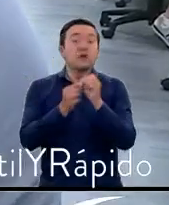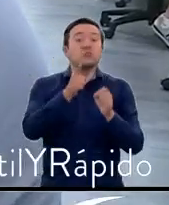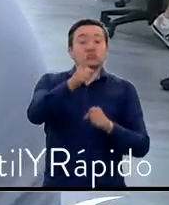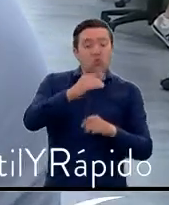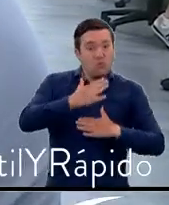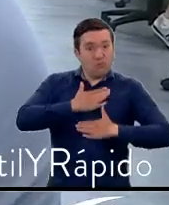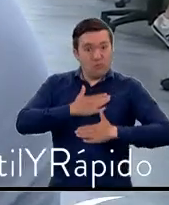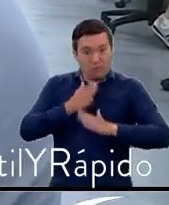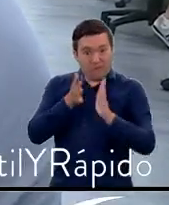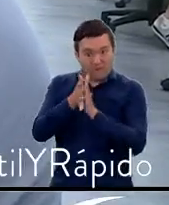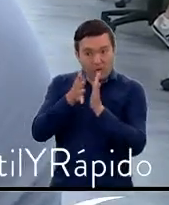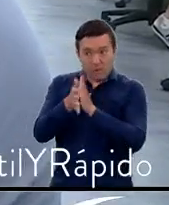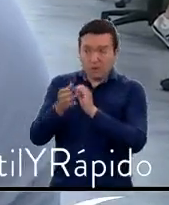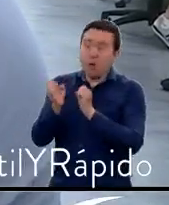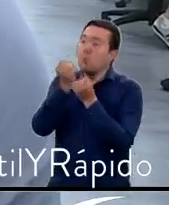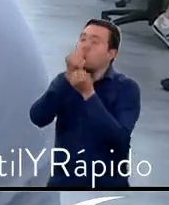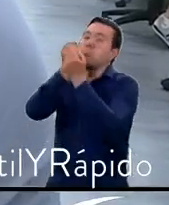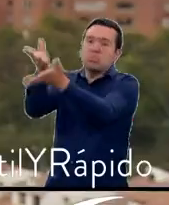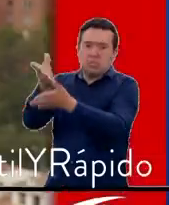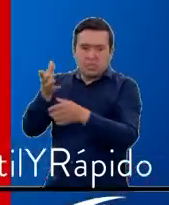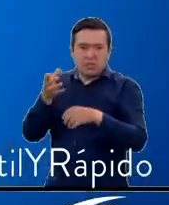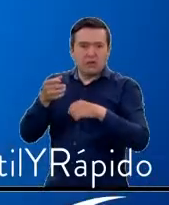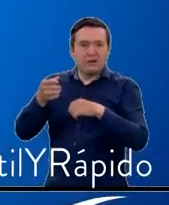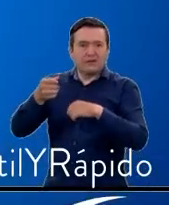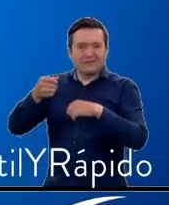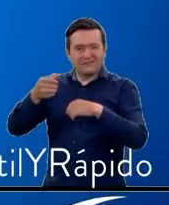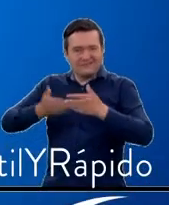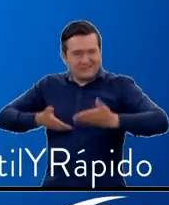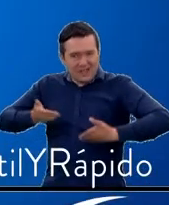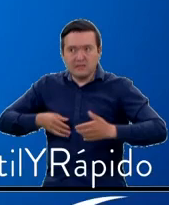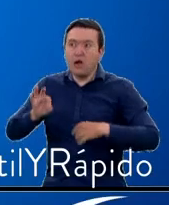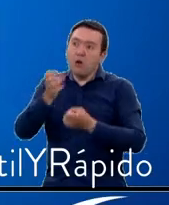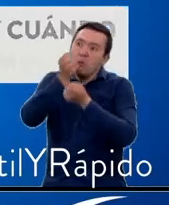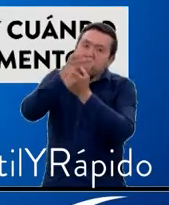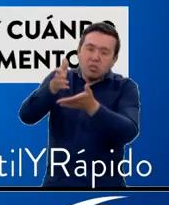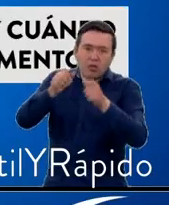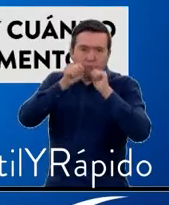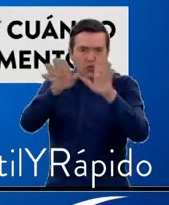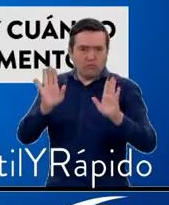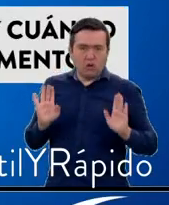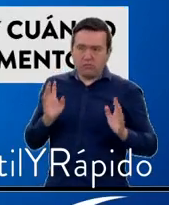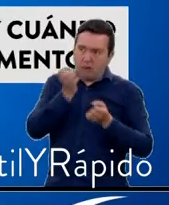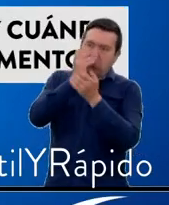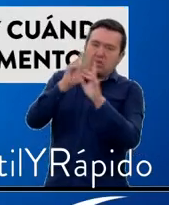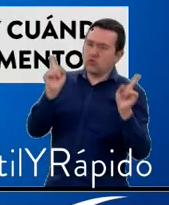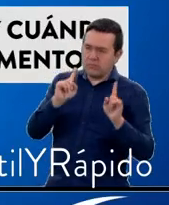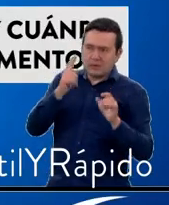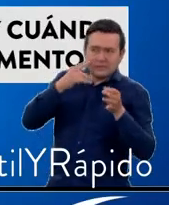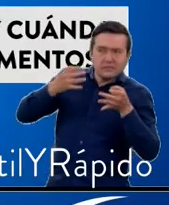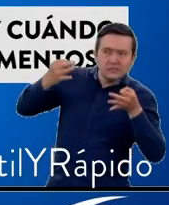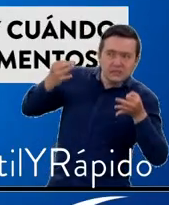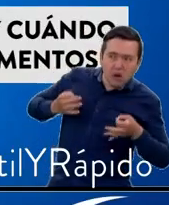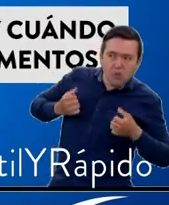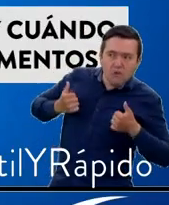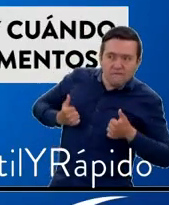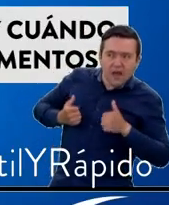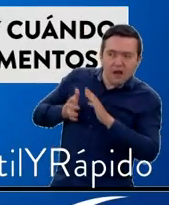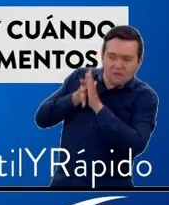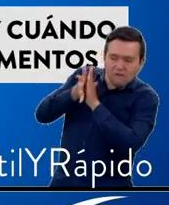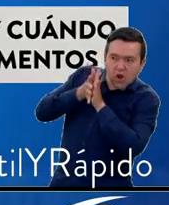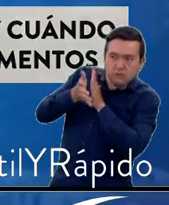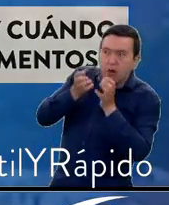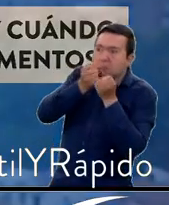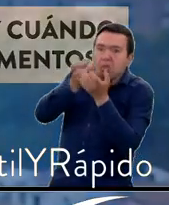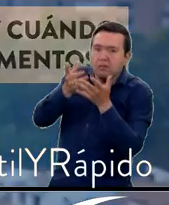en entidades comerciales o en sitios públicos, a no ser que usted esté seguro de la seriedad del lugar y el tratamiento que le darán a sus